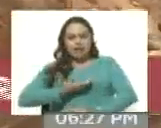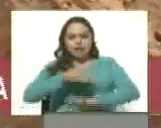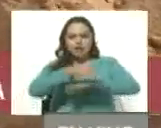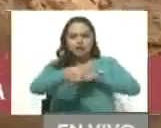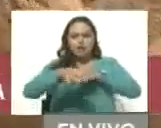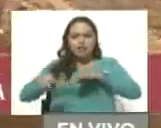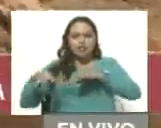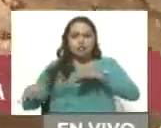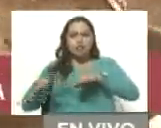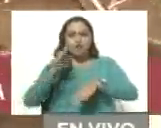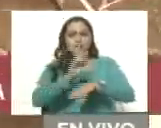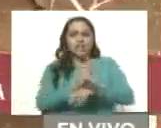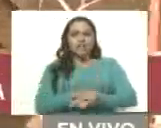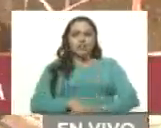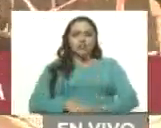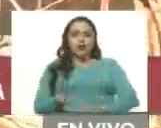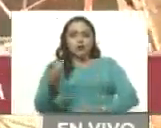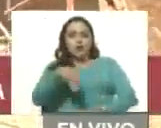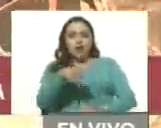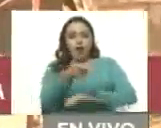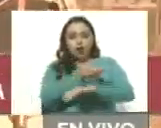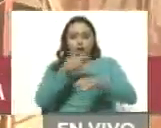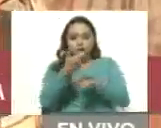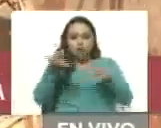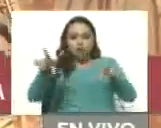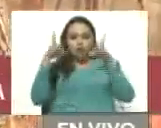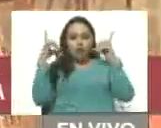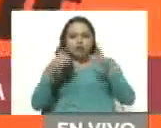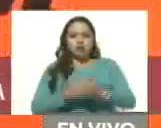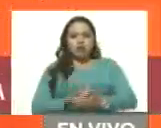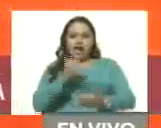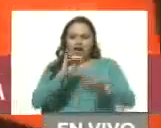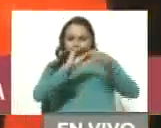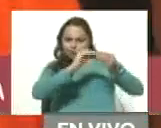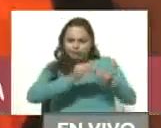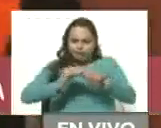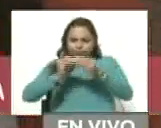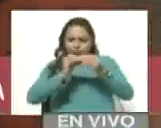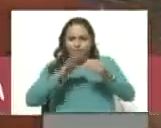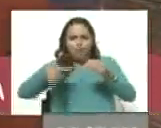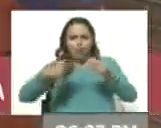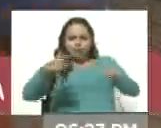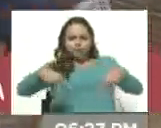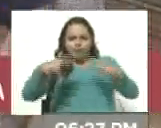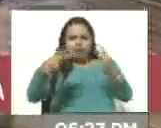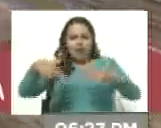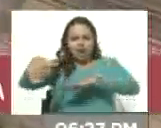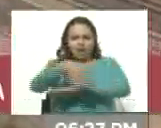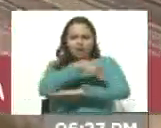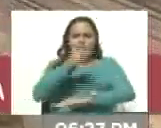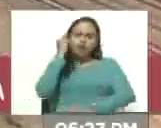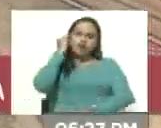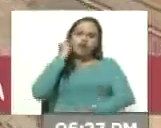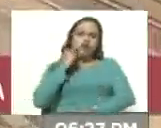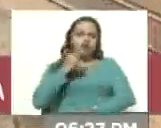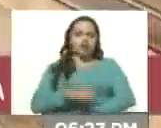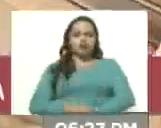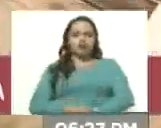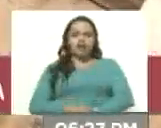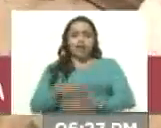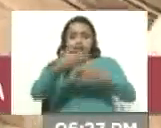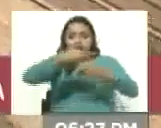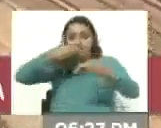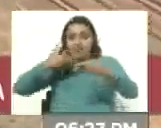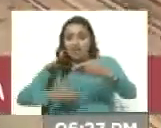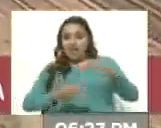vargas y la gobernación del estado de la guaira están realizando para el rescate de la avenida bolívar esto se encuentra detrás